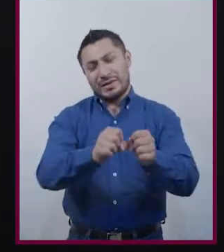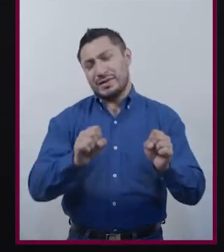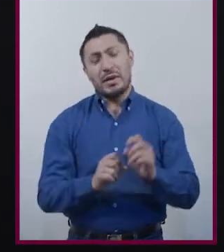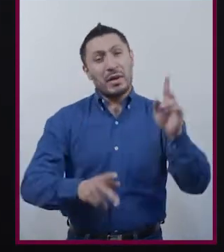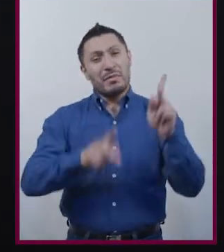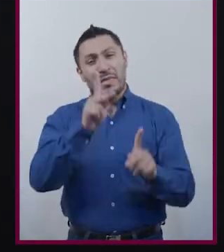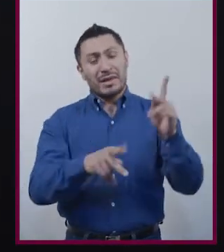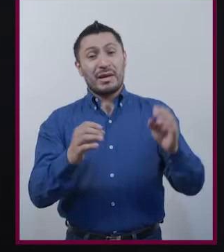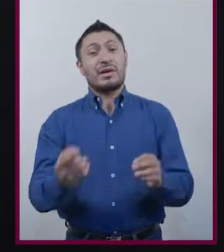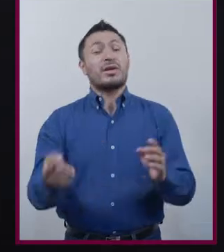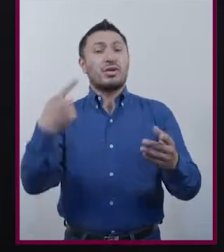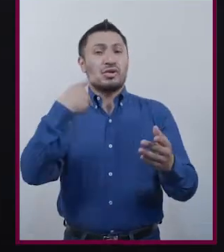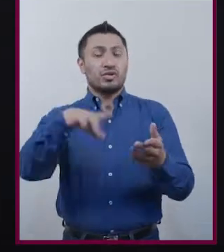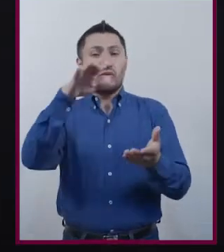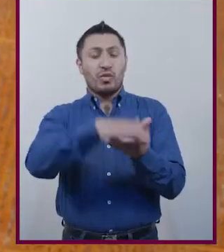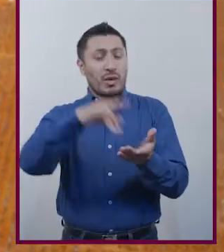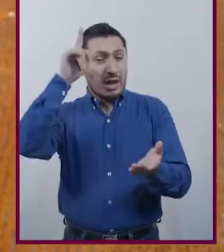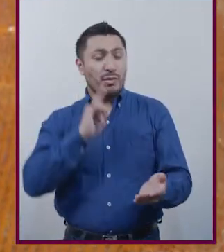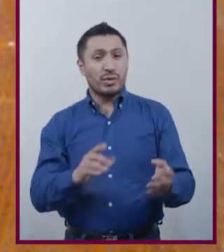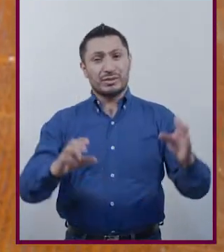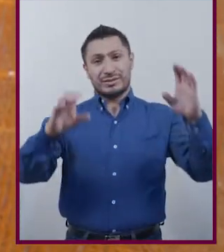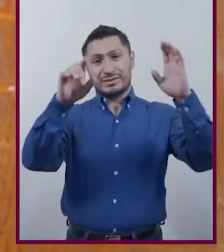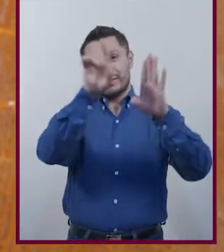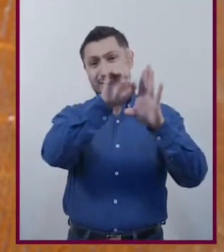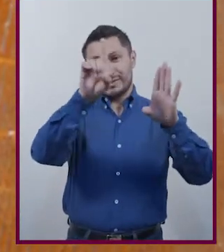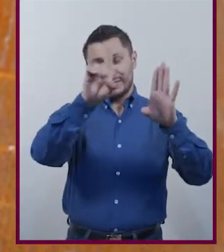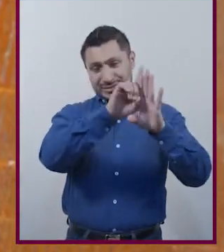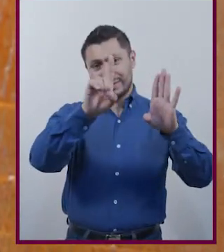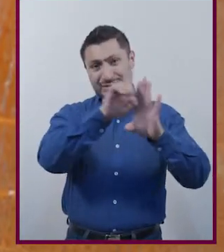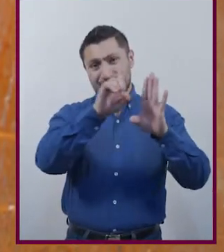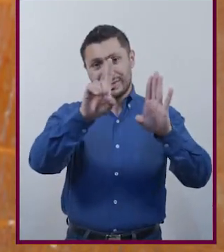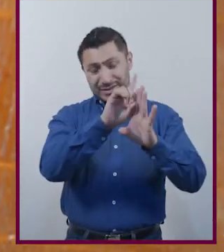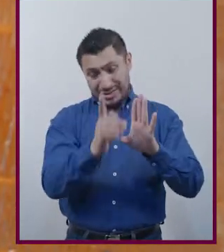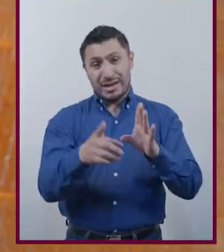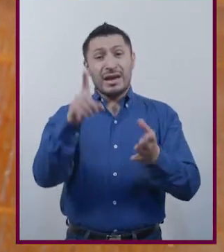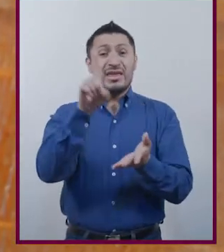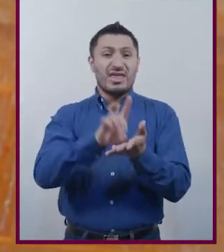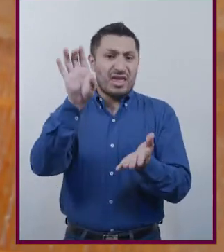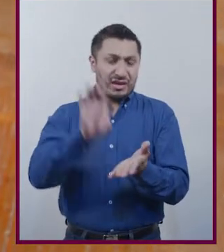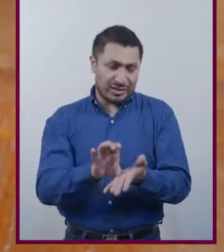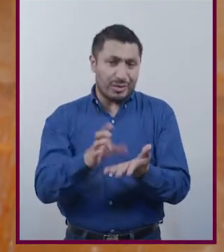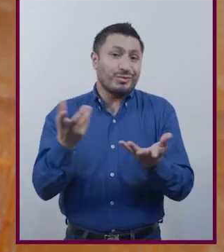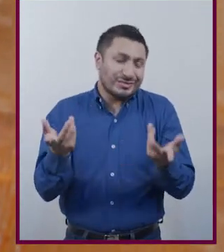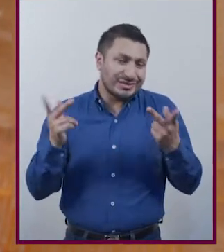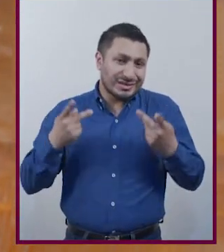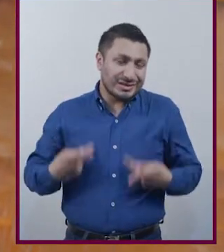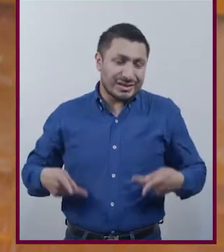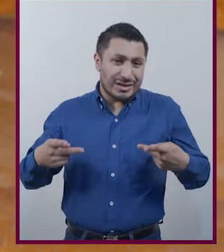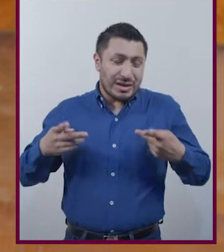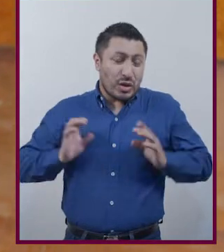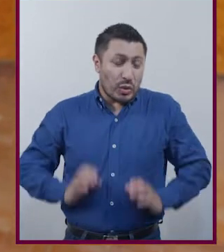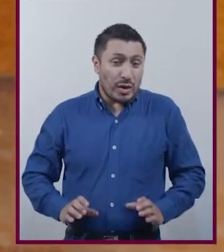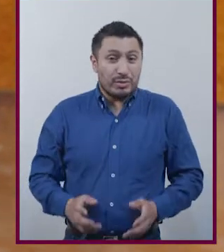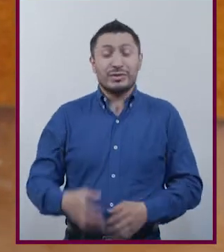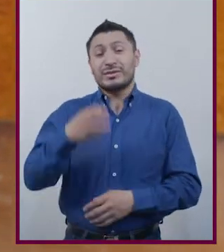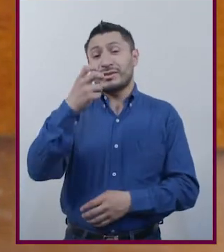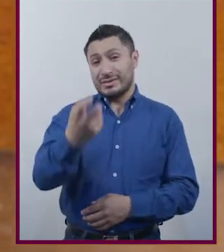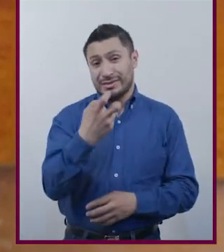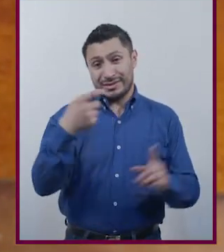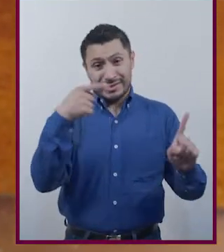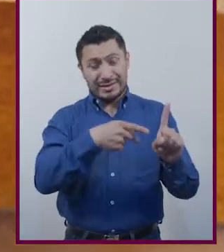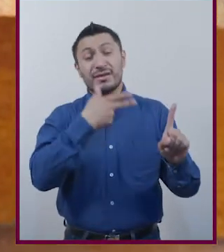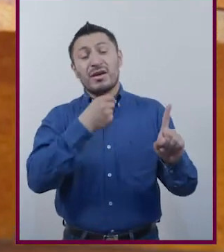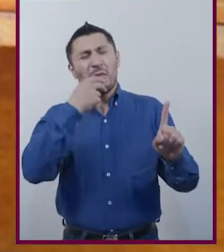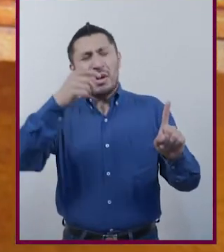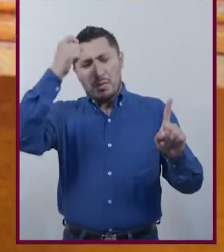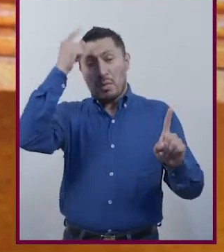encontraba inmovilizada por el reumatismo. Así fue como este inventor respondió a la necesidad de comunicación, para que fluyera a través